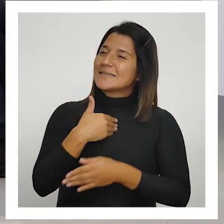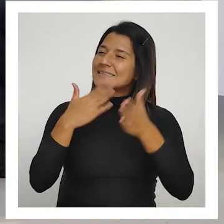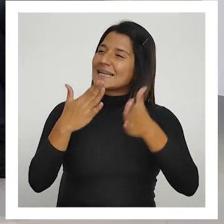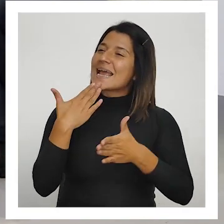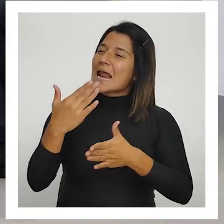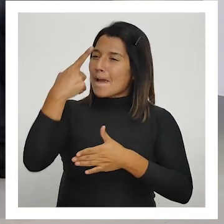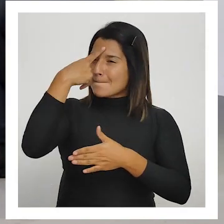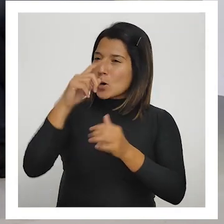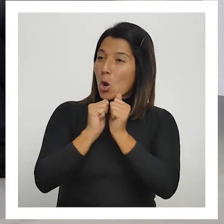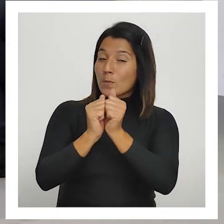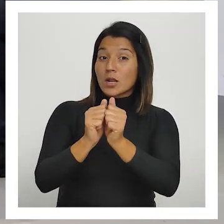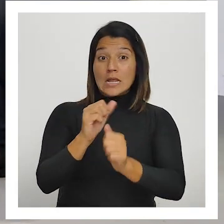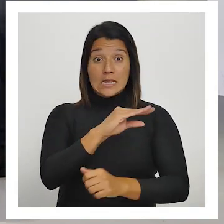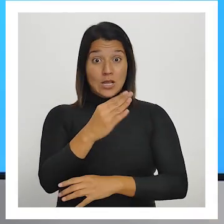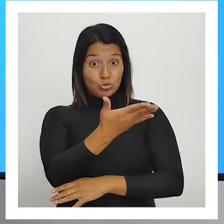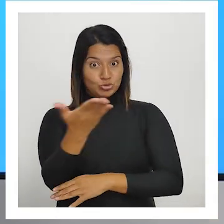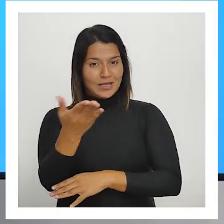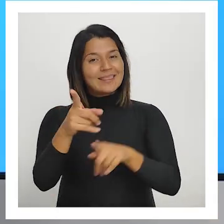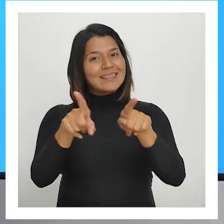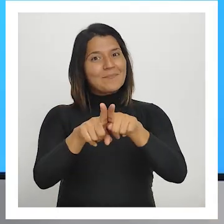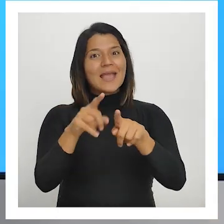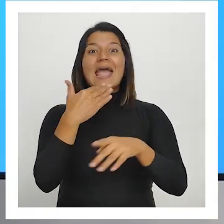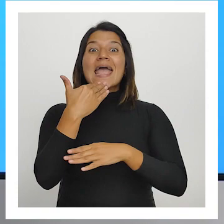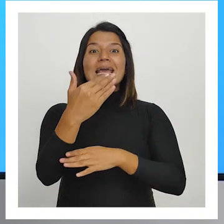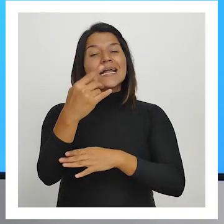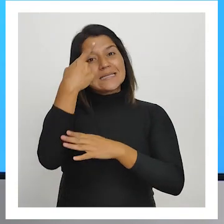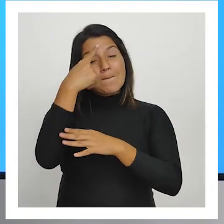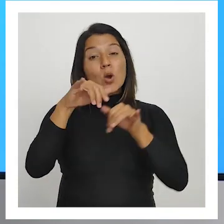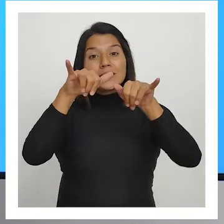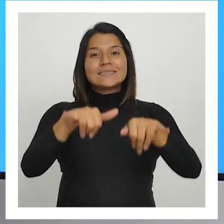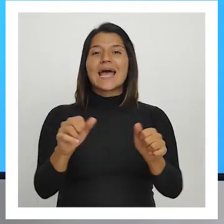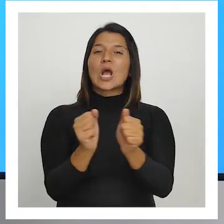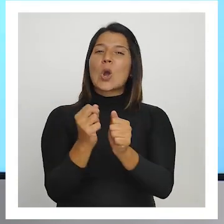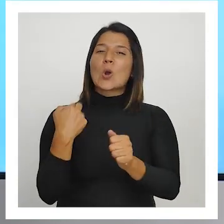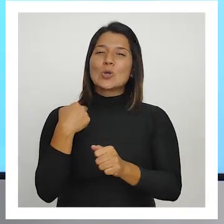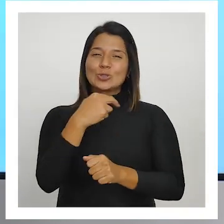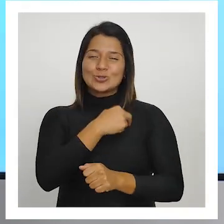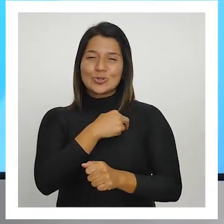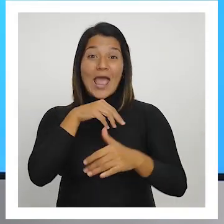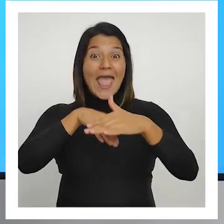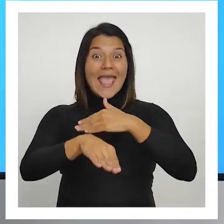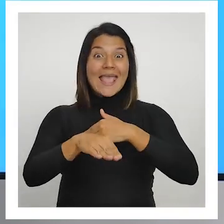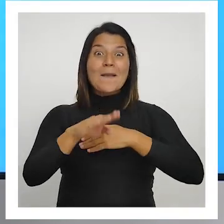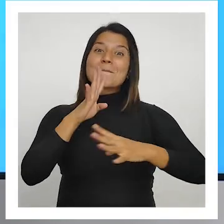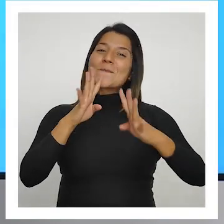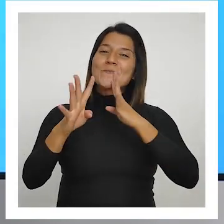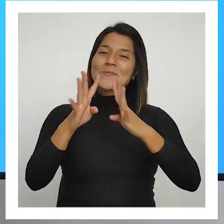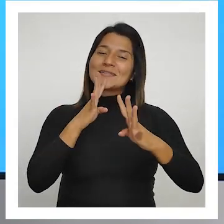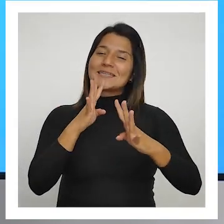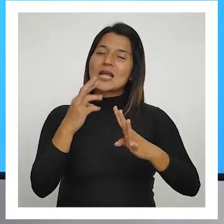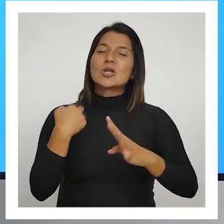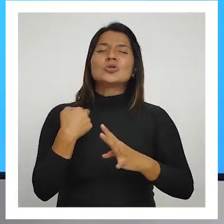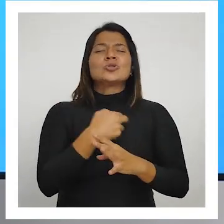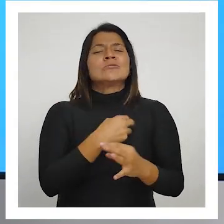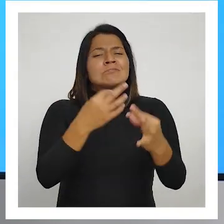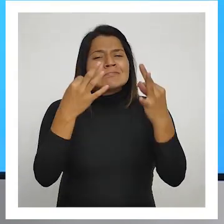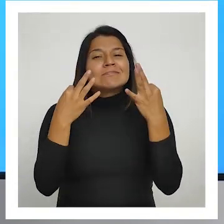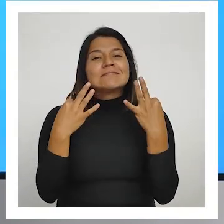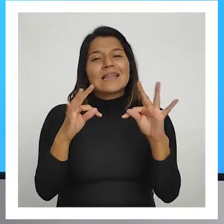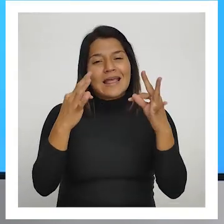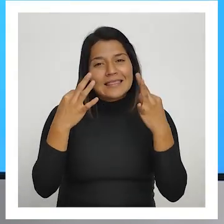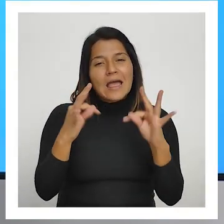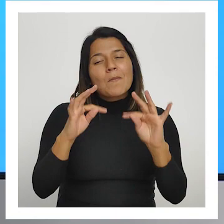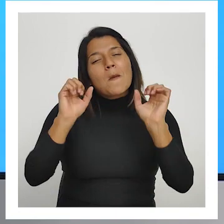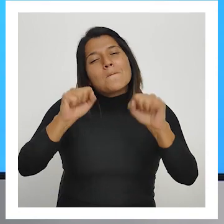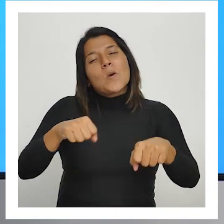acompañado. Y a ustedes también, gracias por haber estado con nosotros en Conversamos, tratando